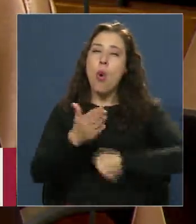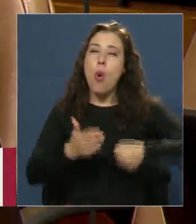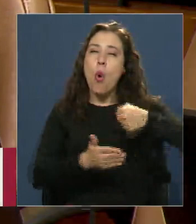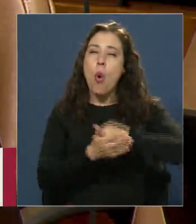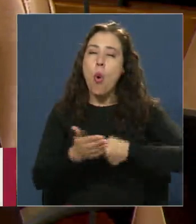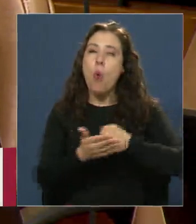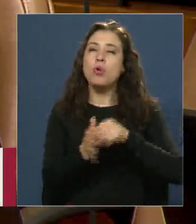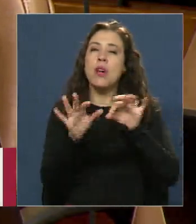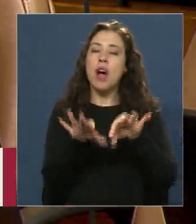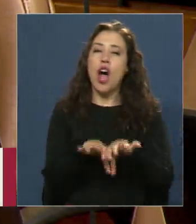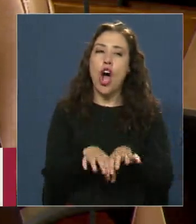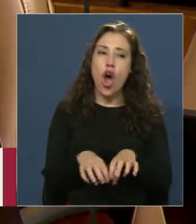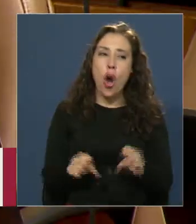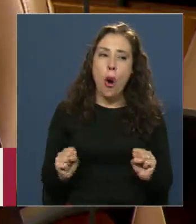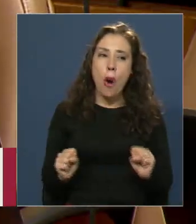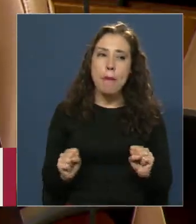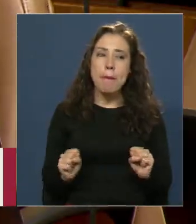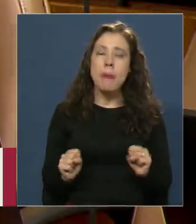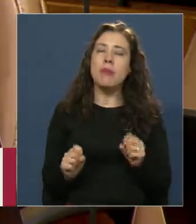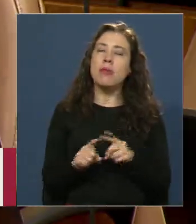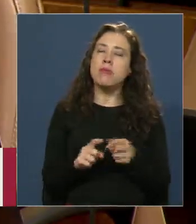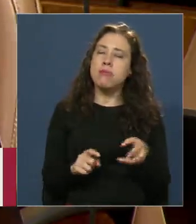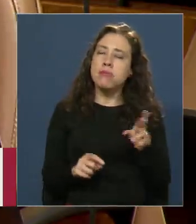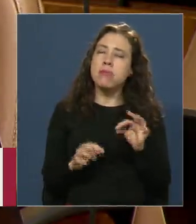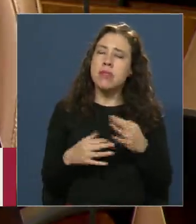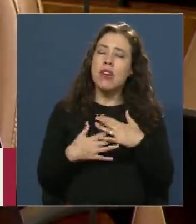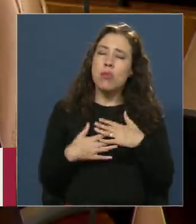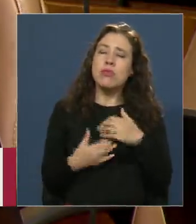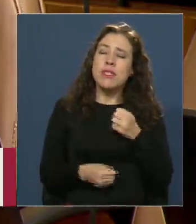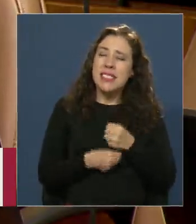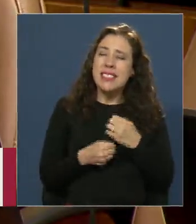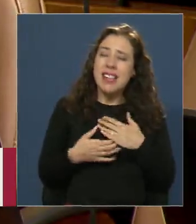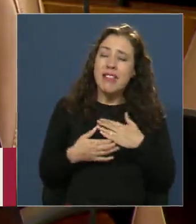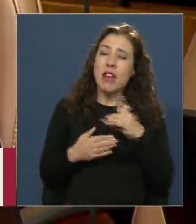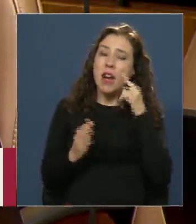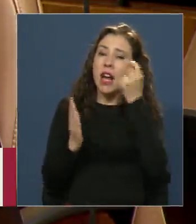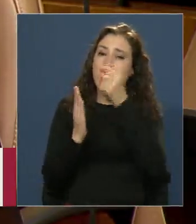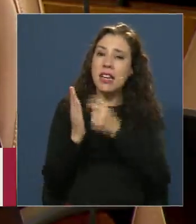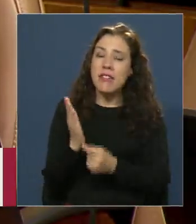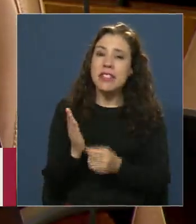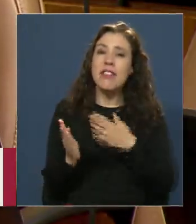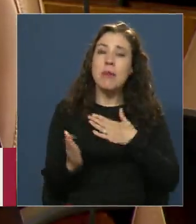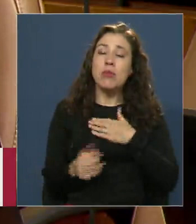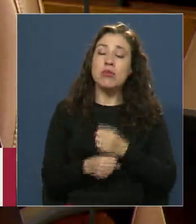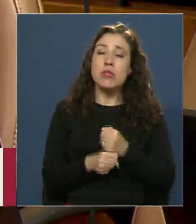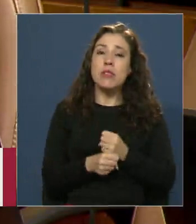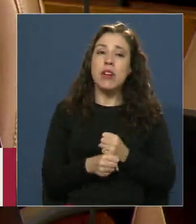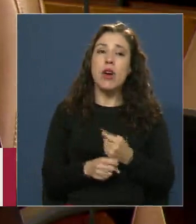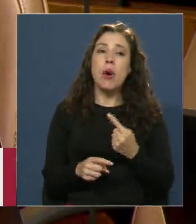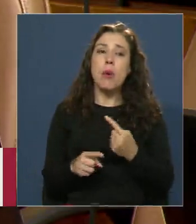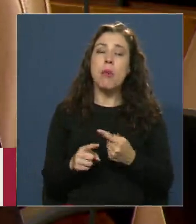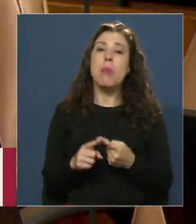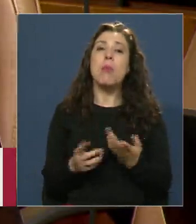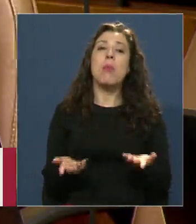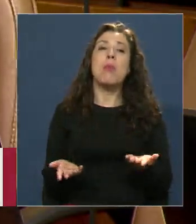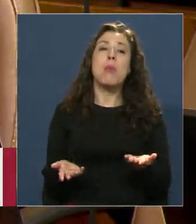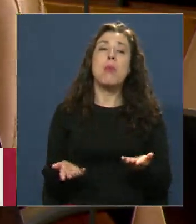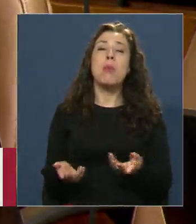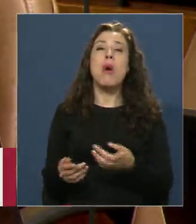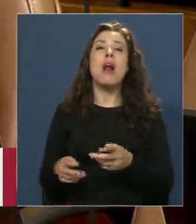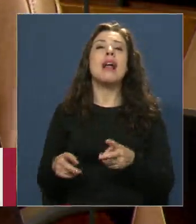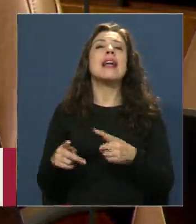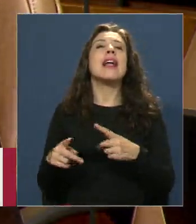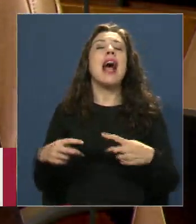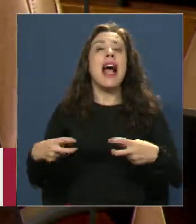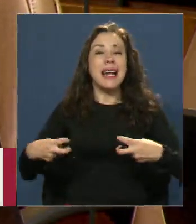de compromiso, donde reforzábamos nuestro accionar, revisábamos nuestro accionar a través del instrumento de los trabajadores que es